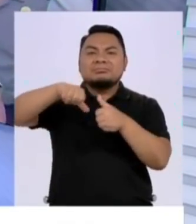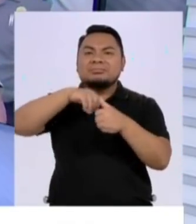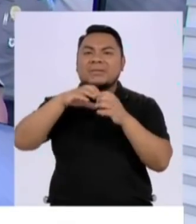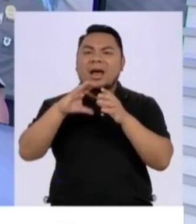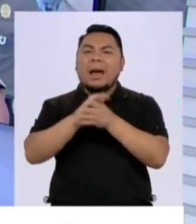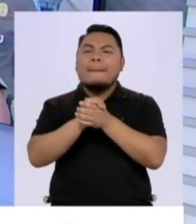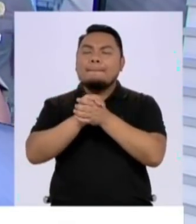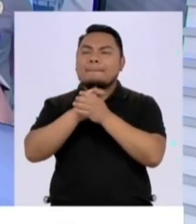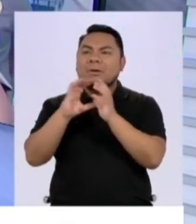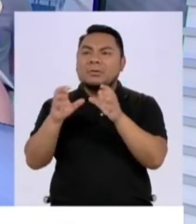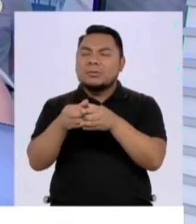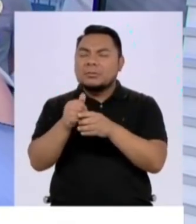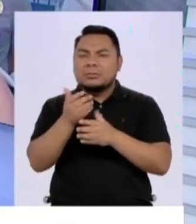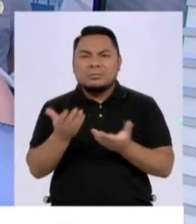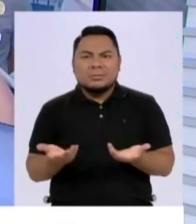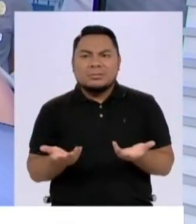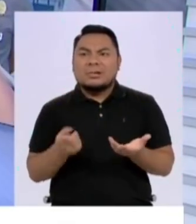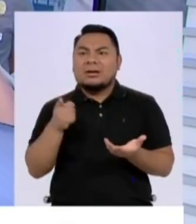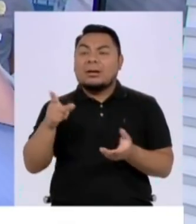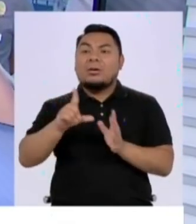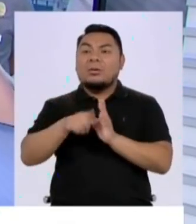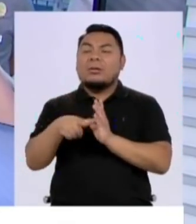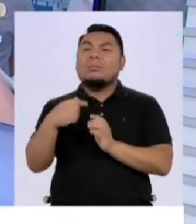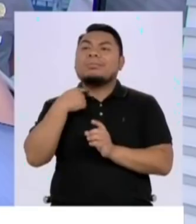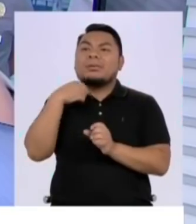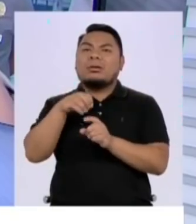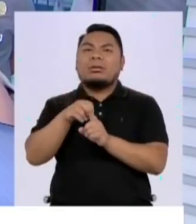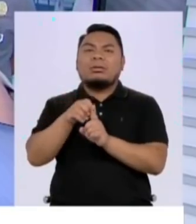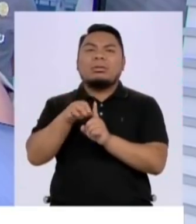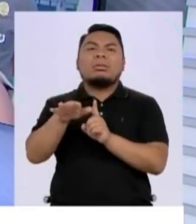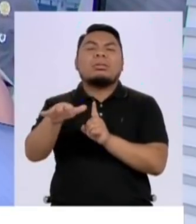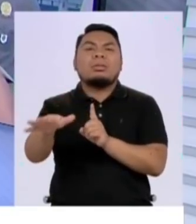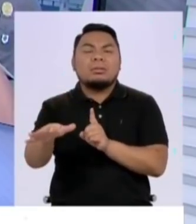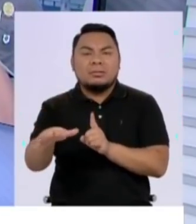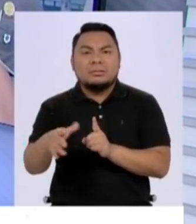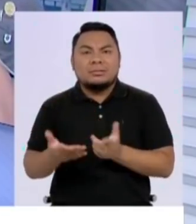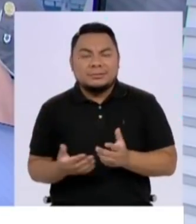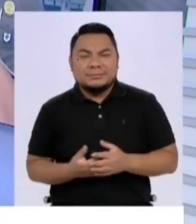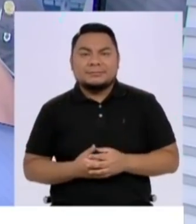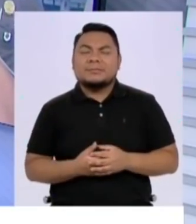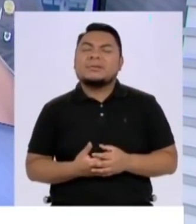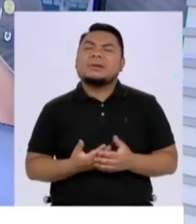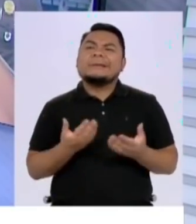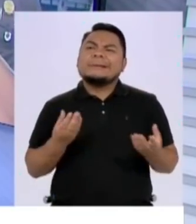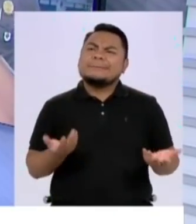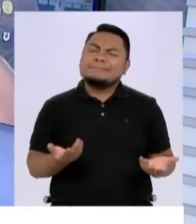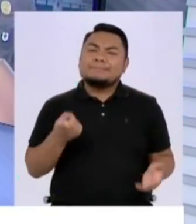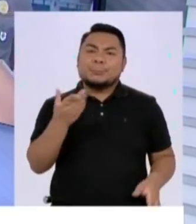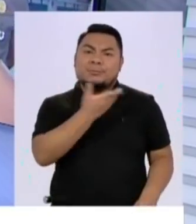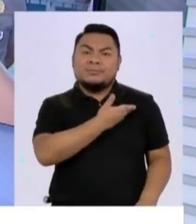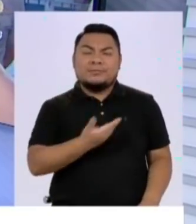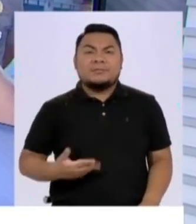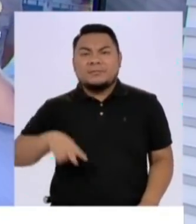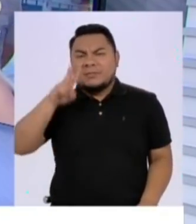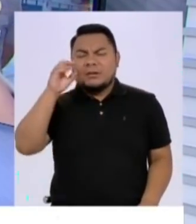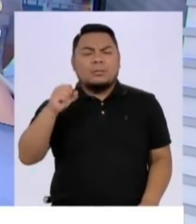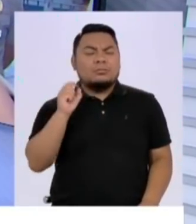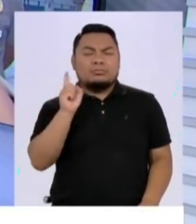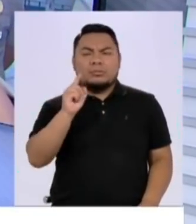ha llevado al presidente a decretar esta medida tan, digamos,